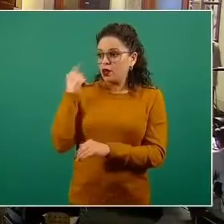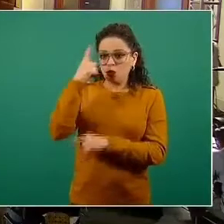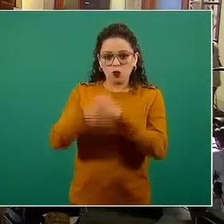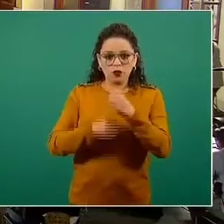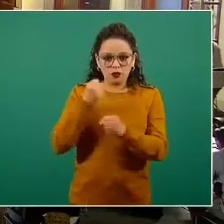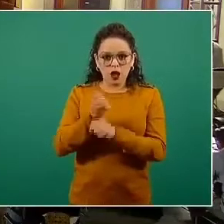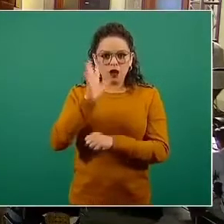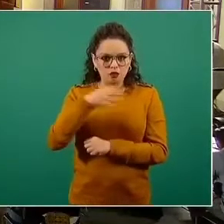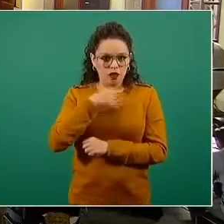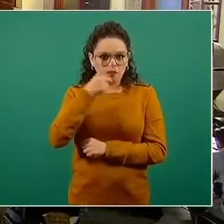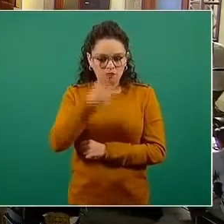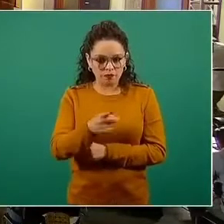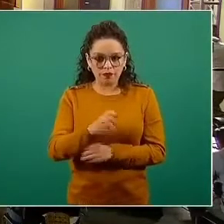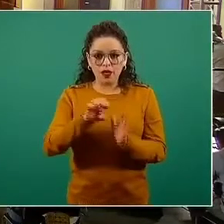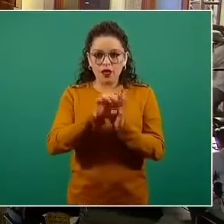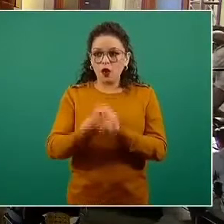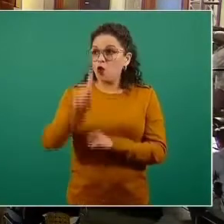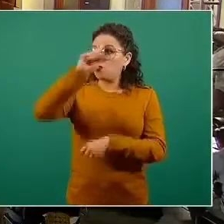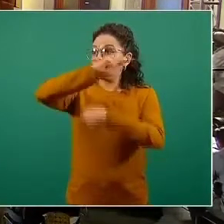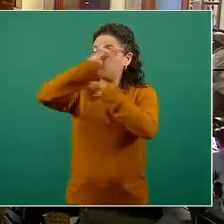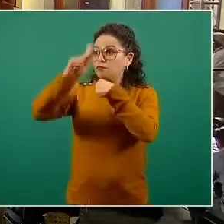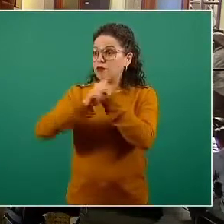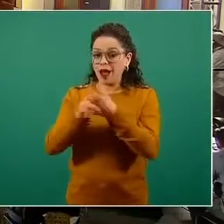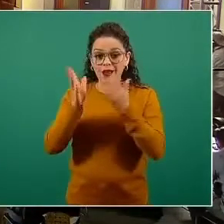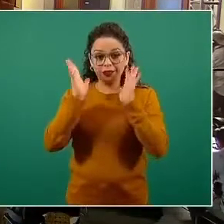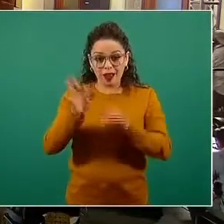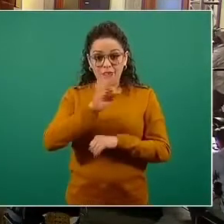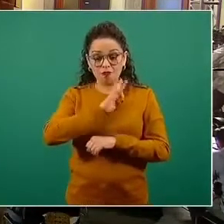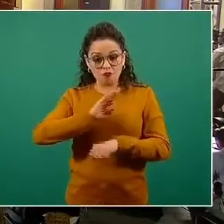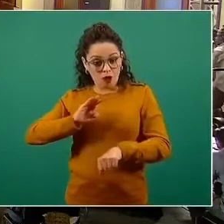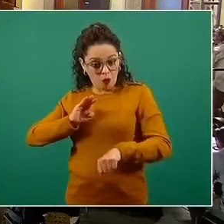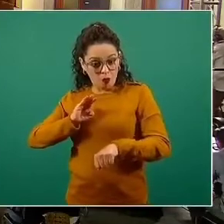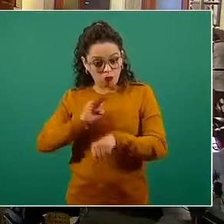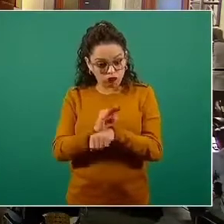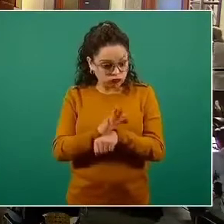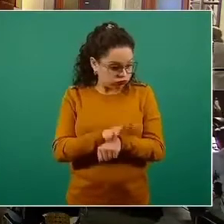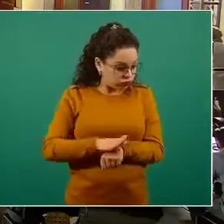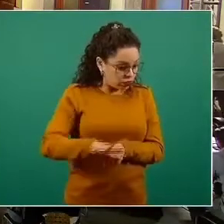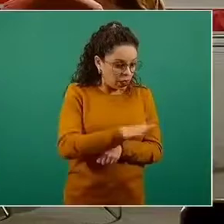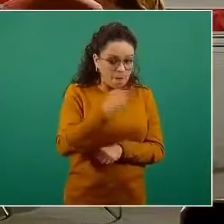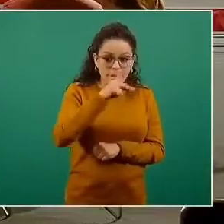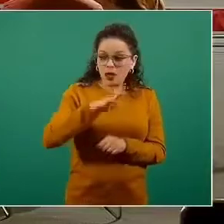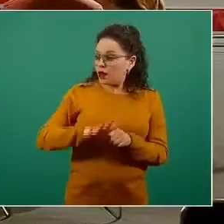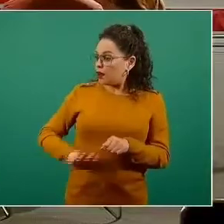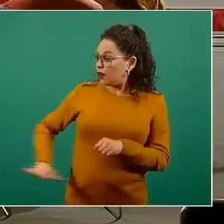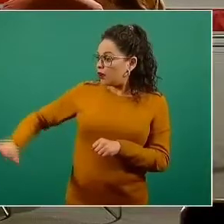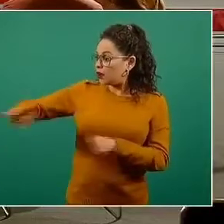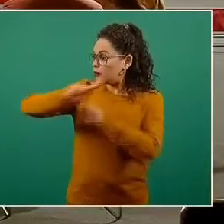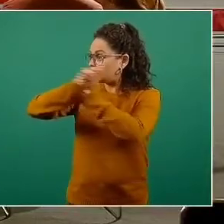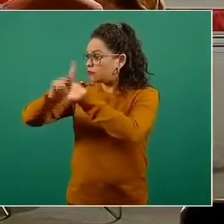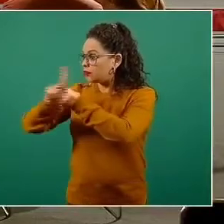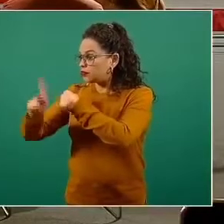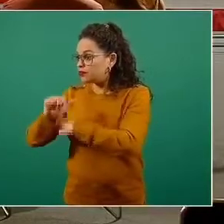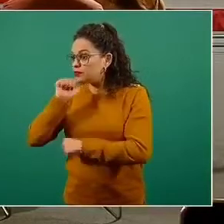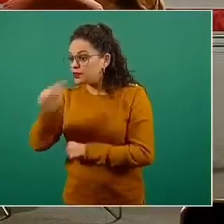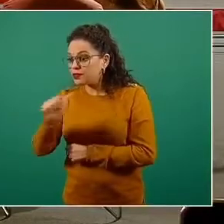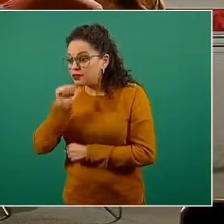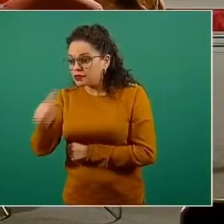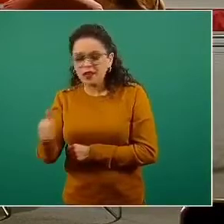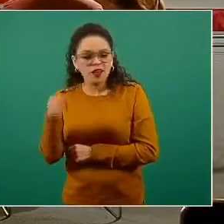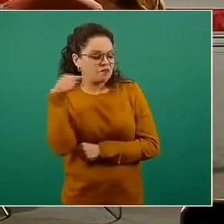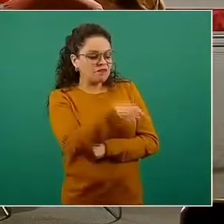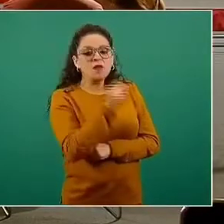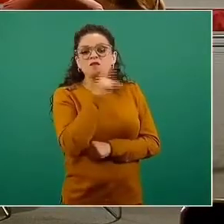un país logra protegerse pero el resto del mundo no, ese país de todos modos va a sufrir, porque si